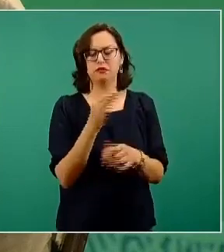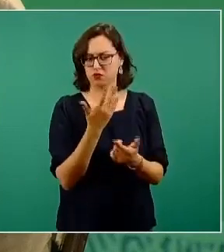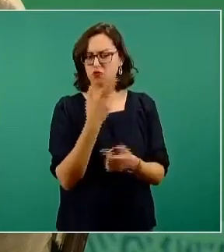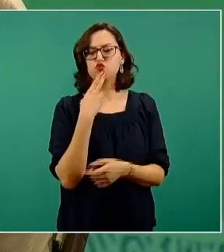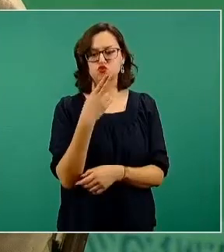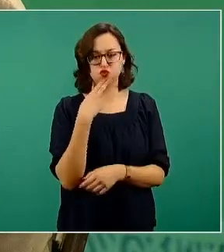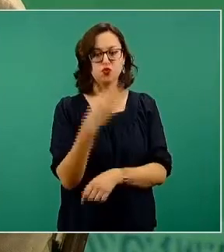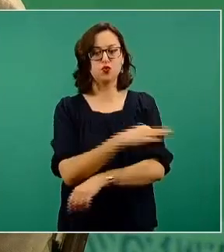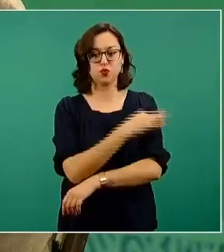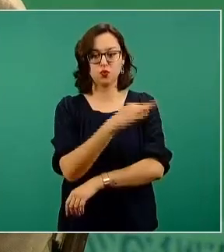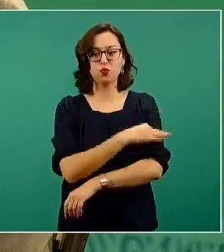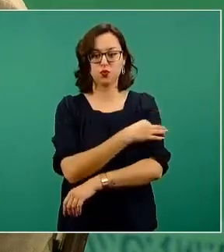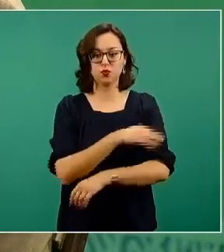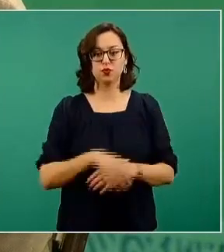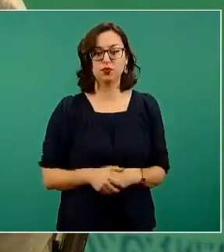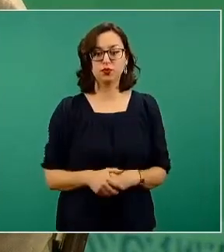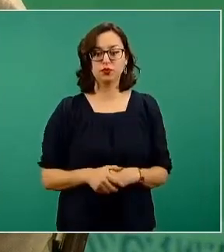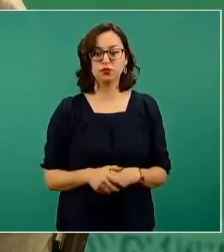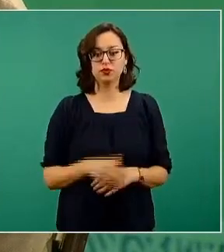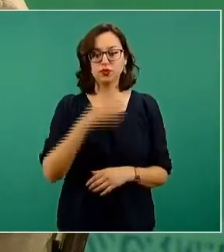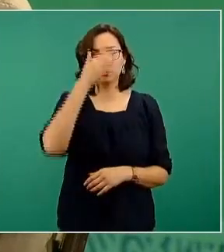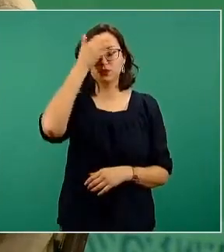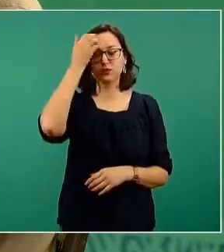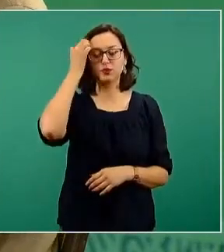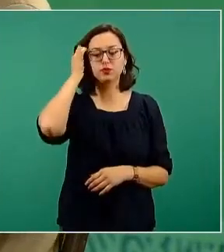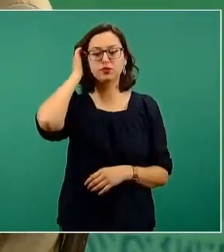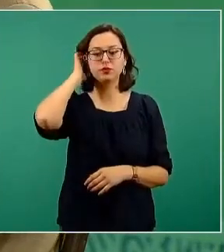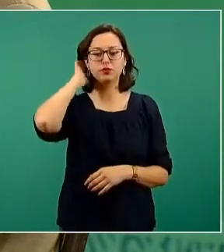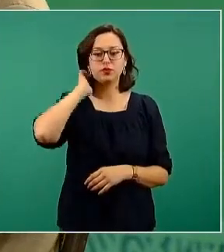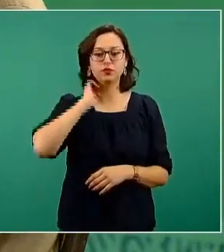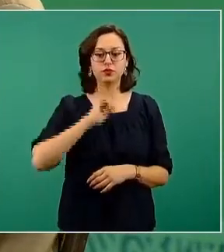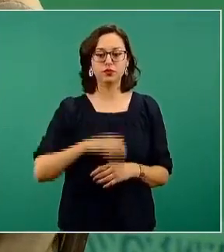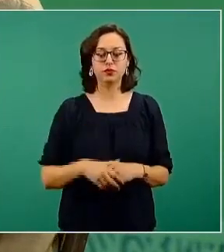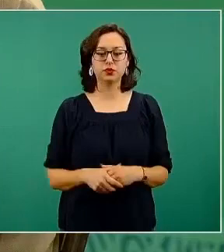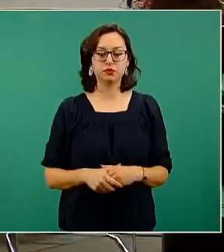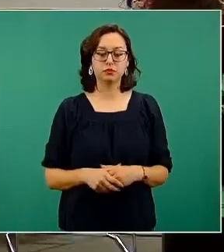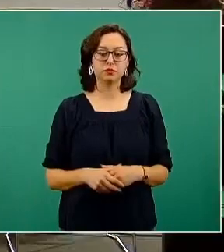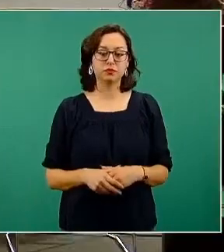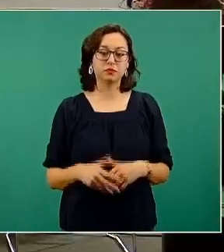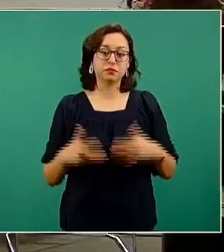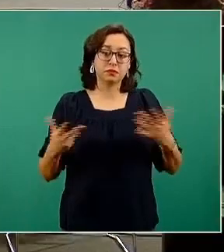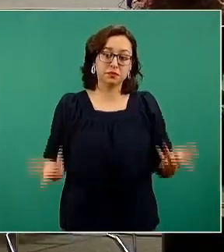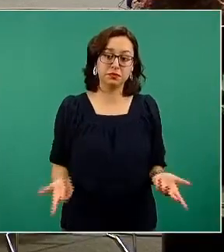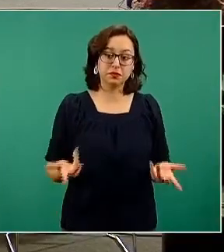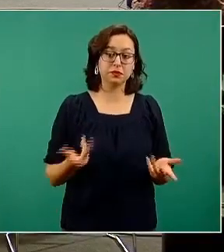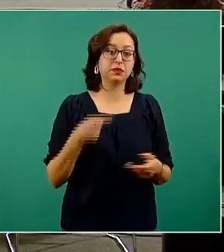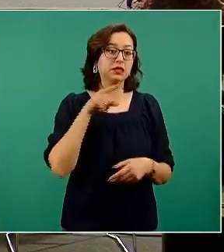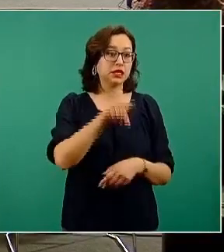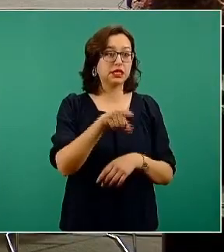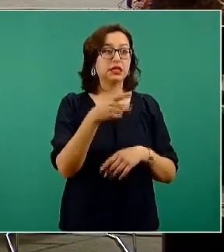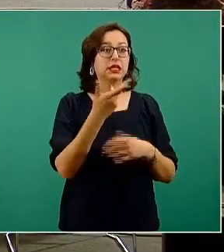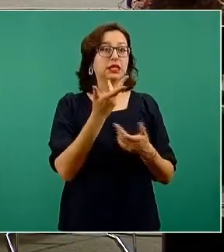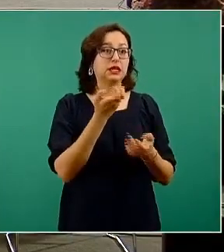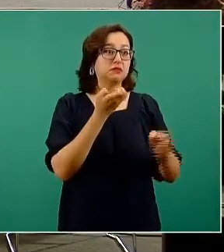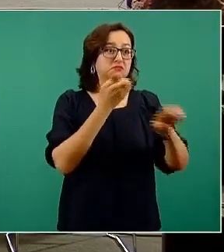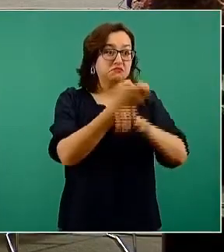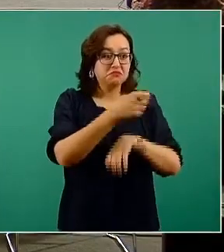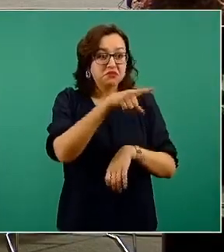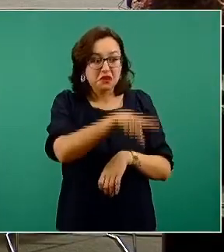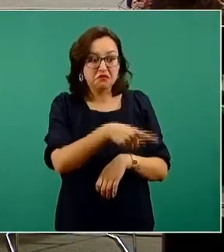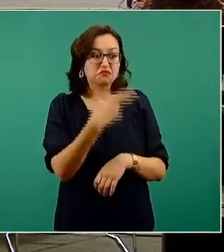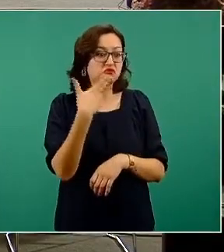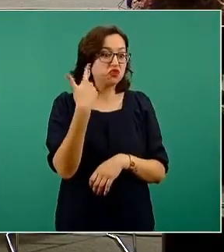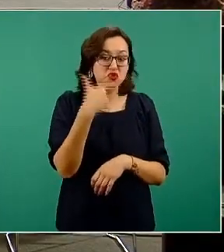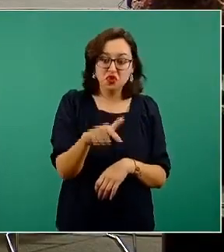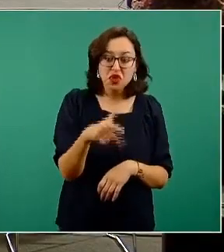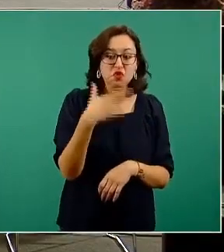entonces esperemos que lo puedan utilizar. Si insiste a nivel estatal que no lo quieren utilizar, bueno, pues